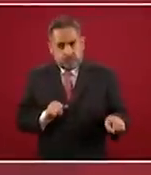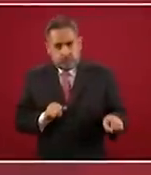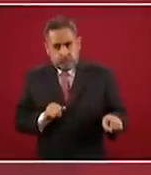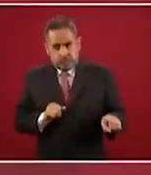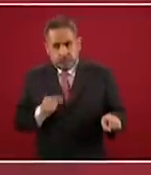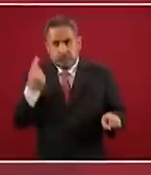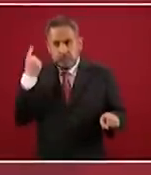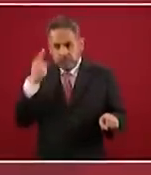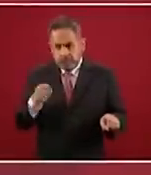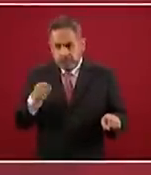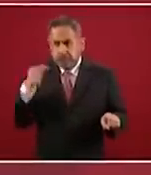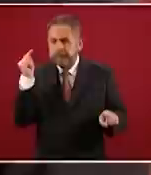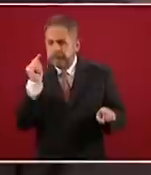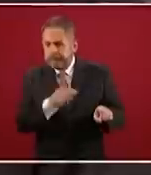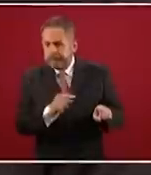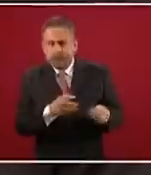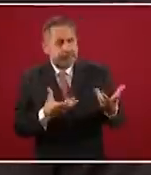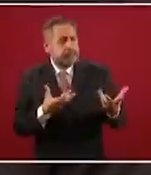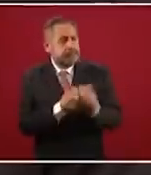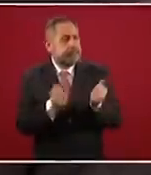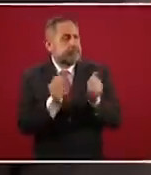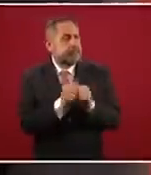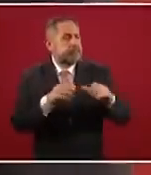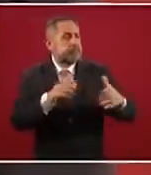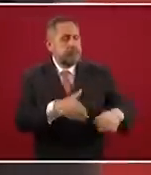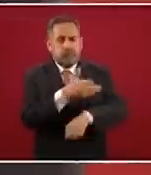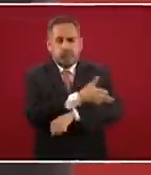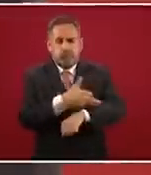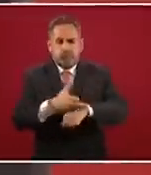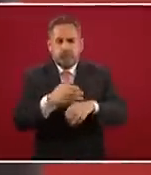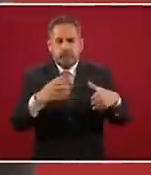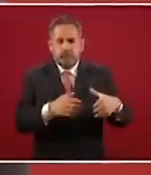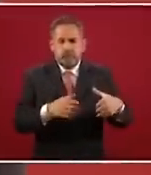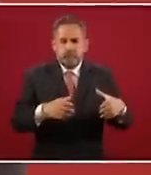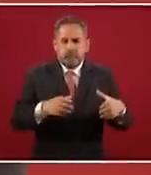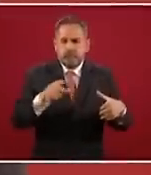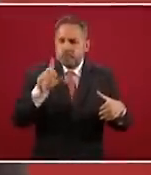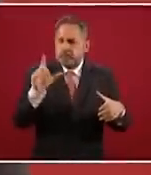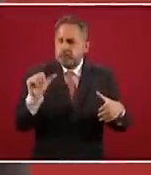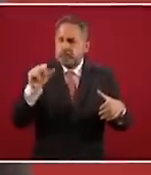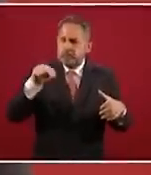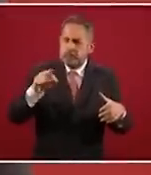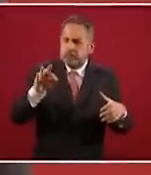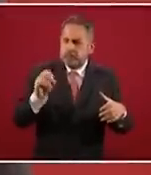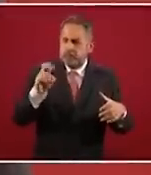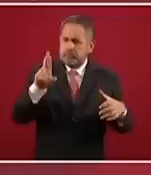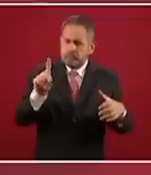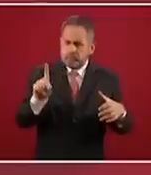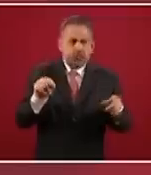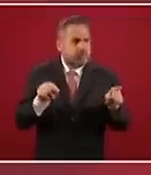para reunirnos con la familia Lanford,